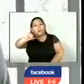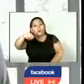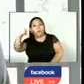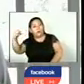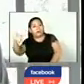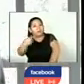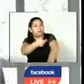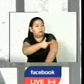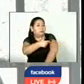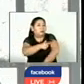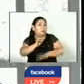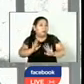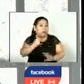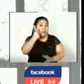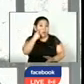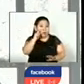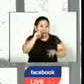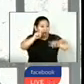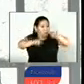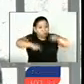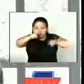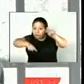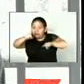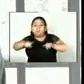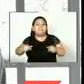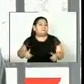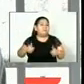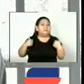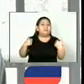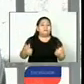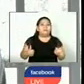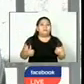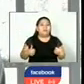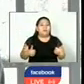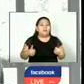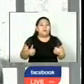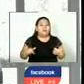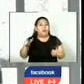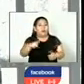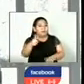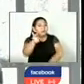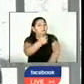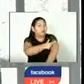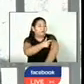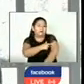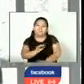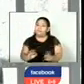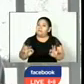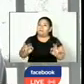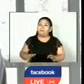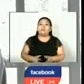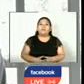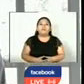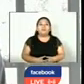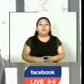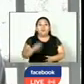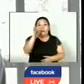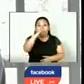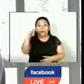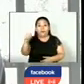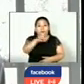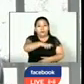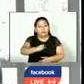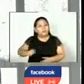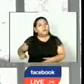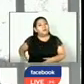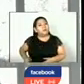importante mencionarlo porque la velocidad y el ritmo para la vacunación pues está con bastante celeridad con lo cual El Salvador se